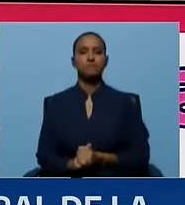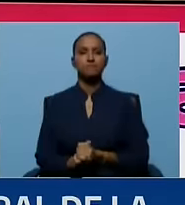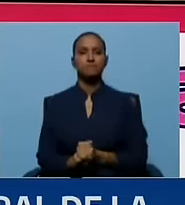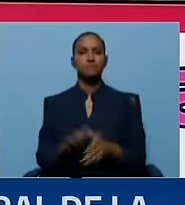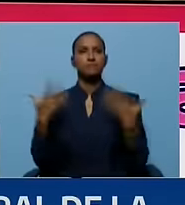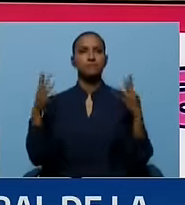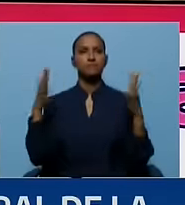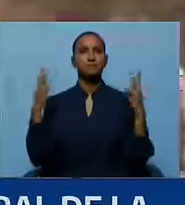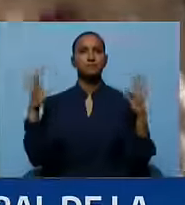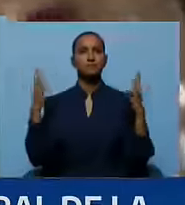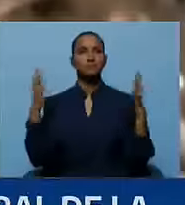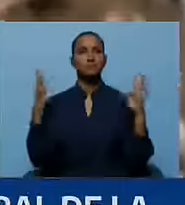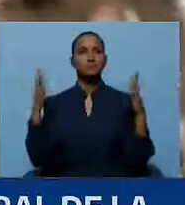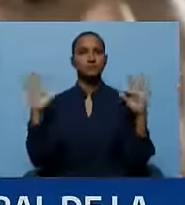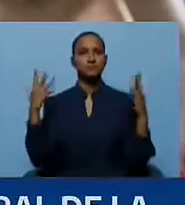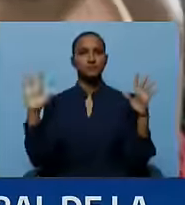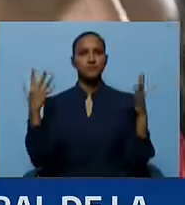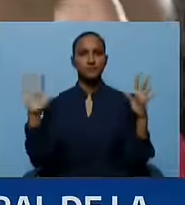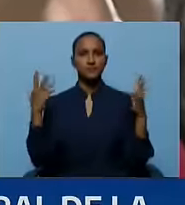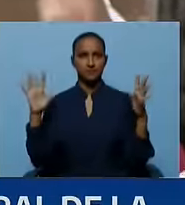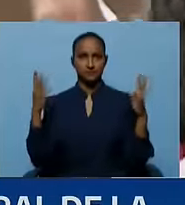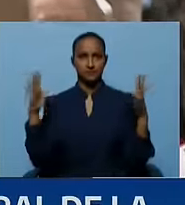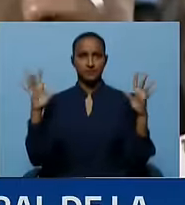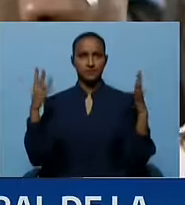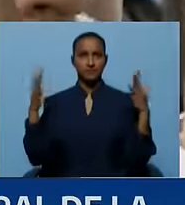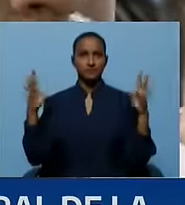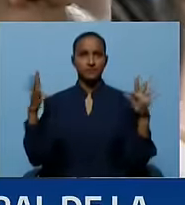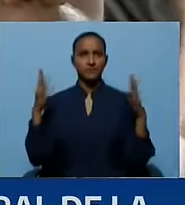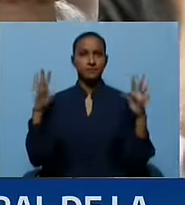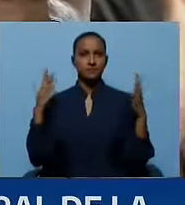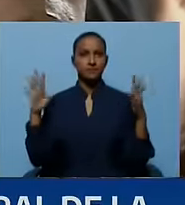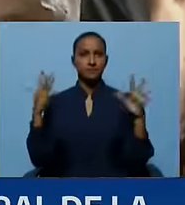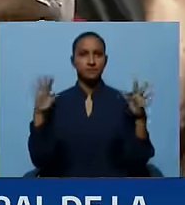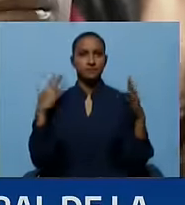Bueno, mis saludos, pues. Aquí tengo mi gorra.